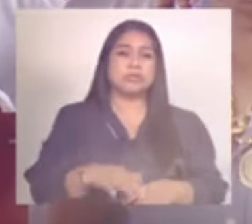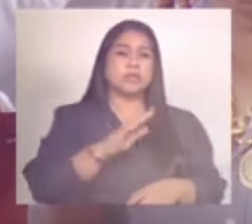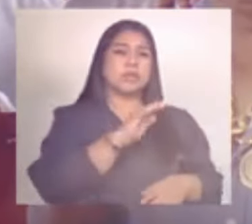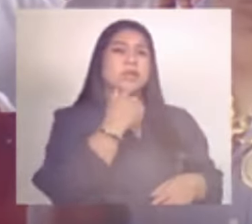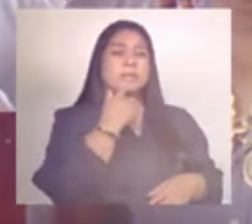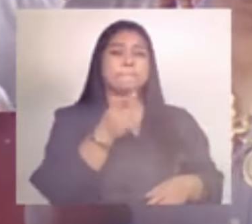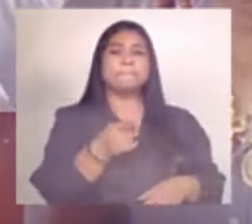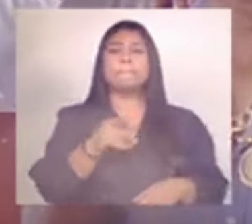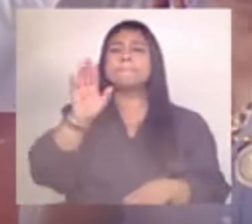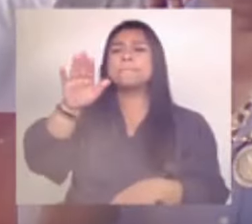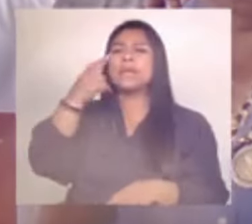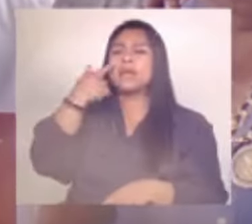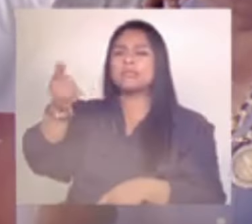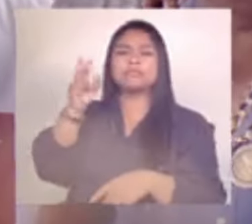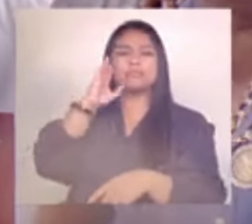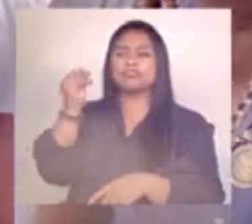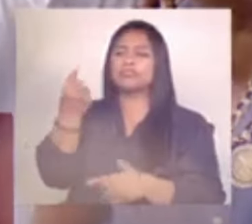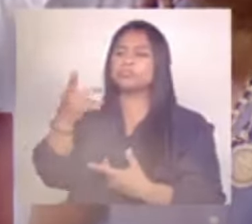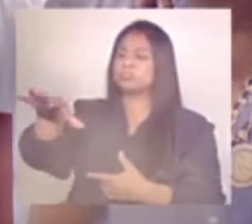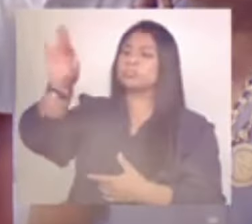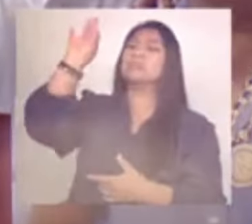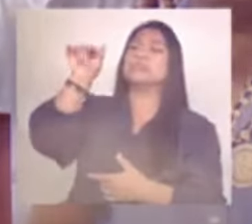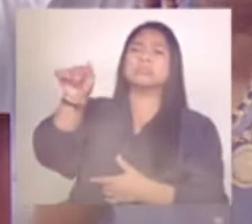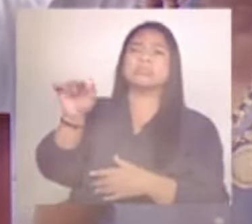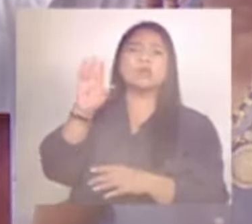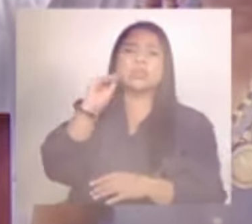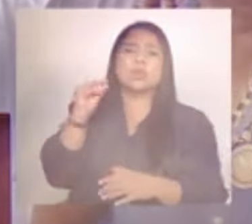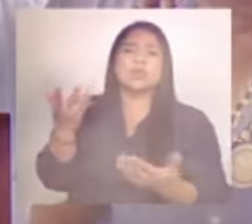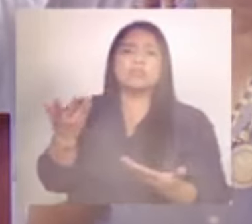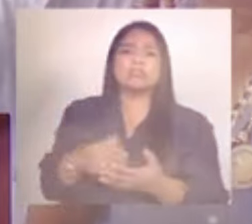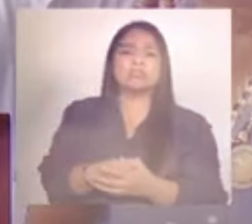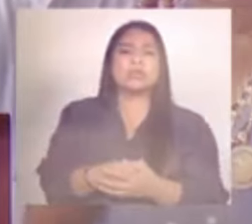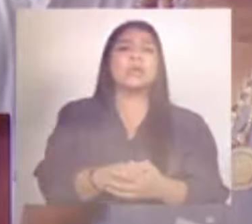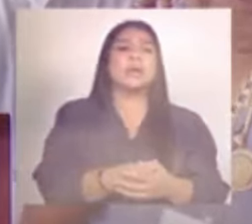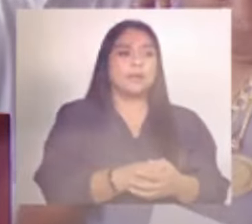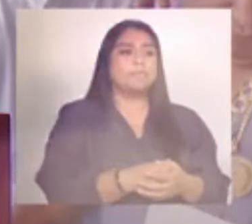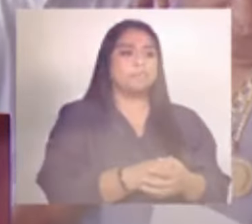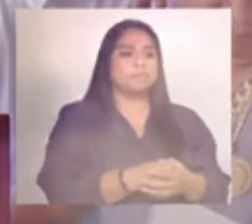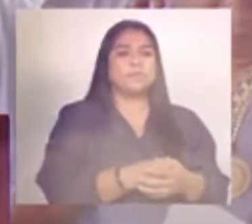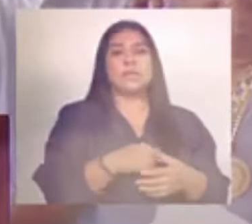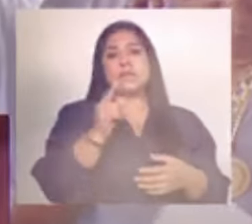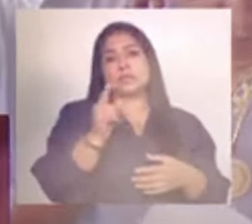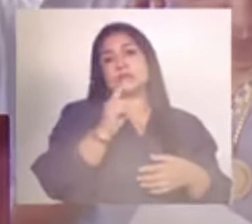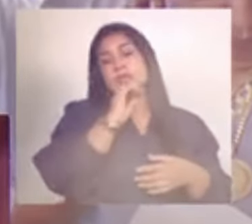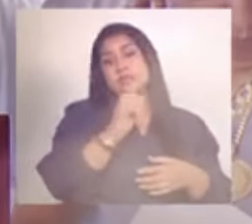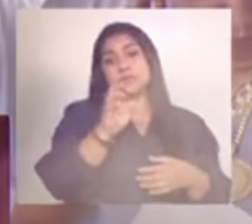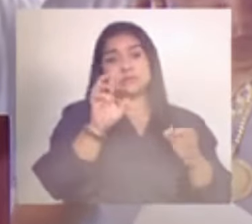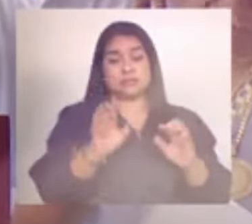elegirla a ella? Bueno, es una de las personas que